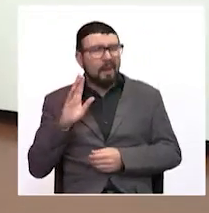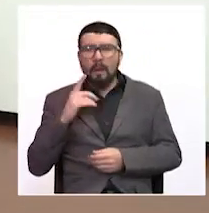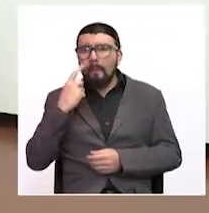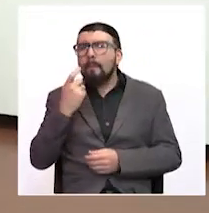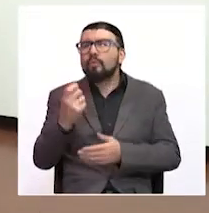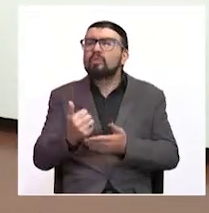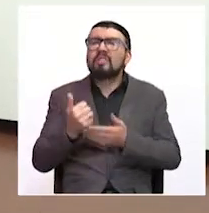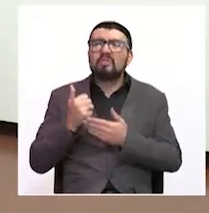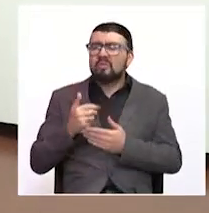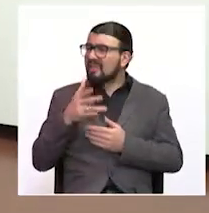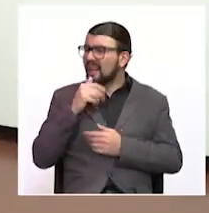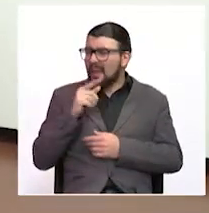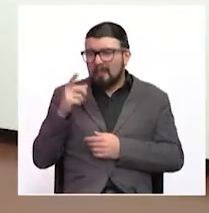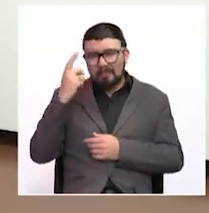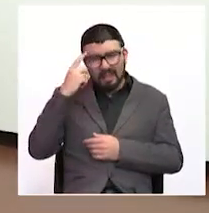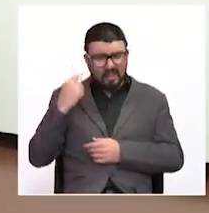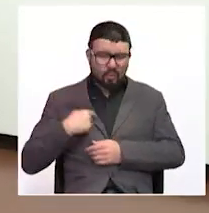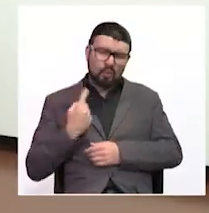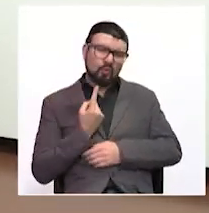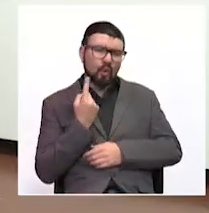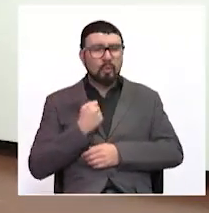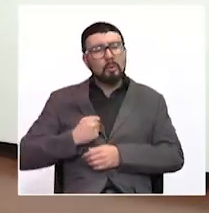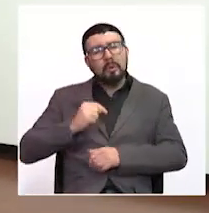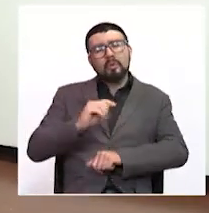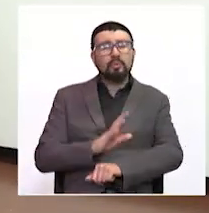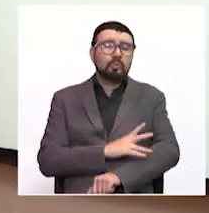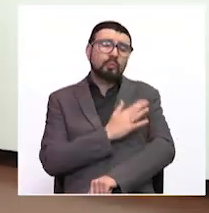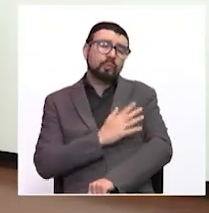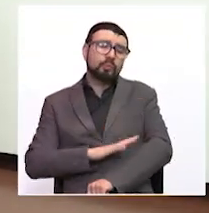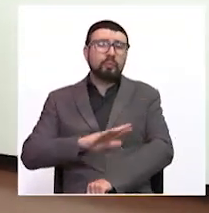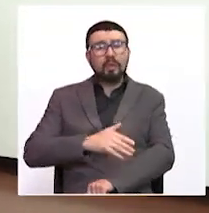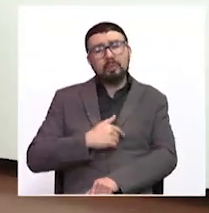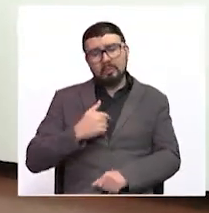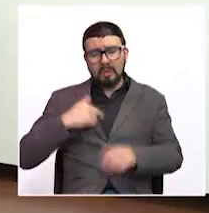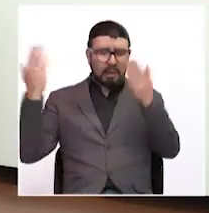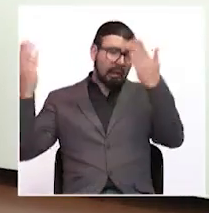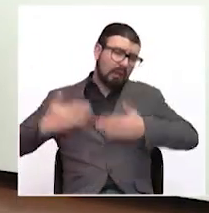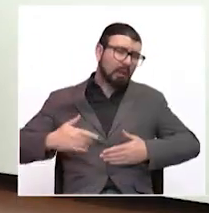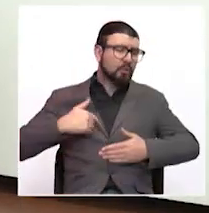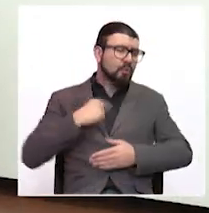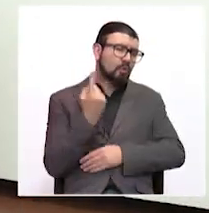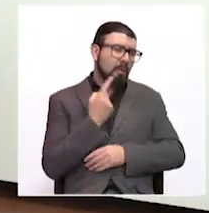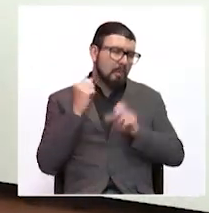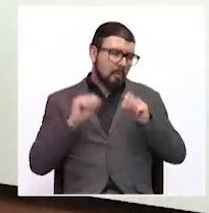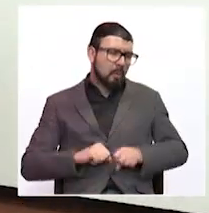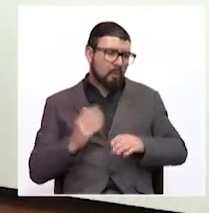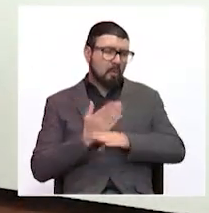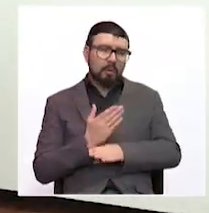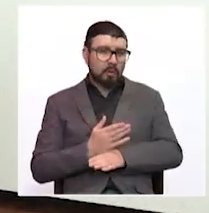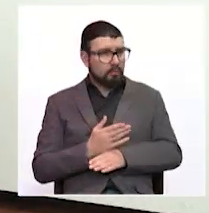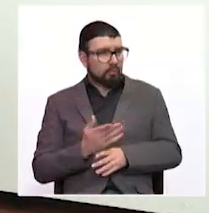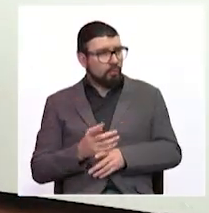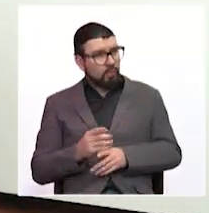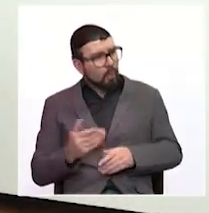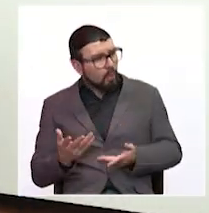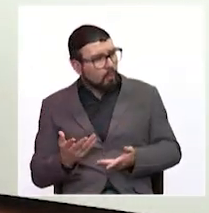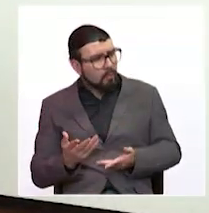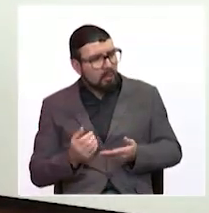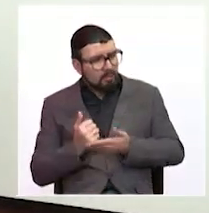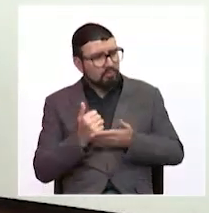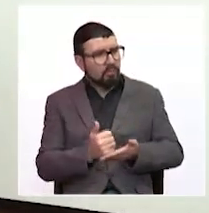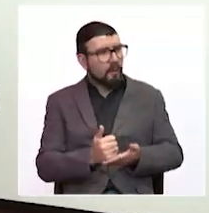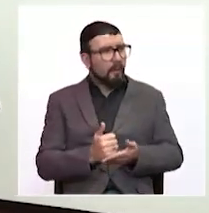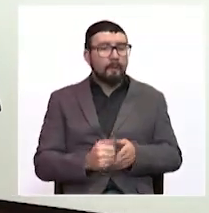ayuda creen que solas con canciones encerrados van a salir de ese problema la filosofía popular nos